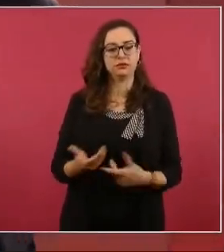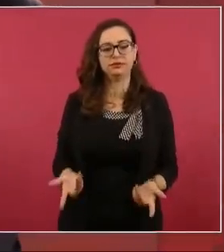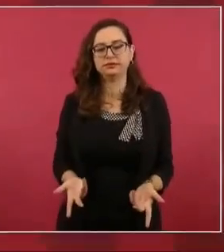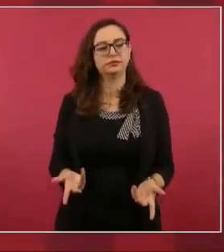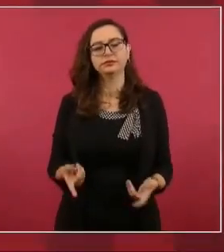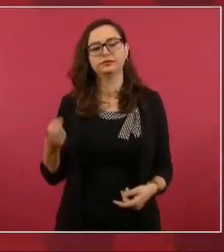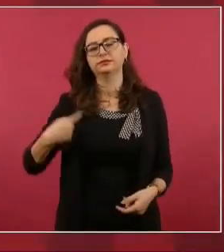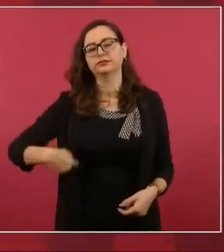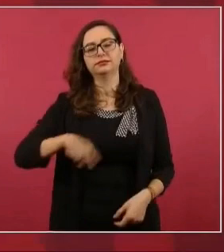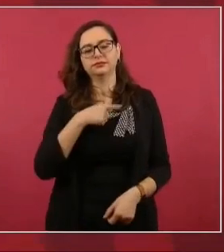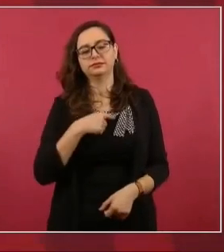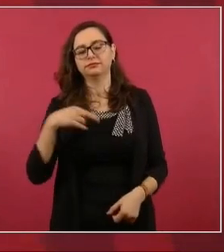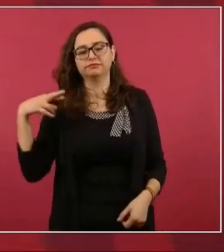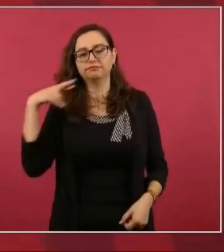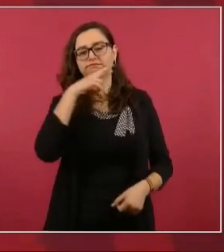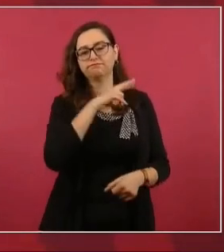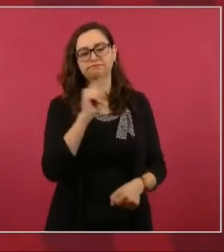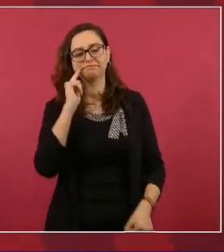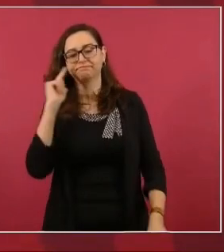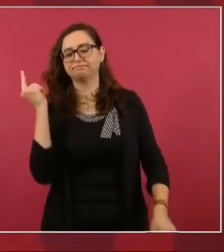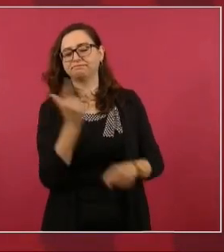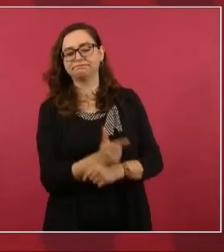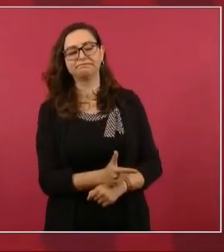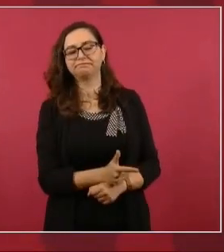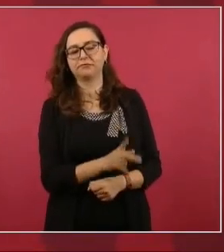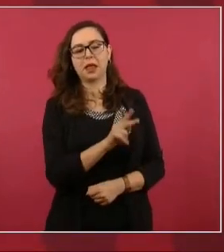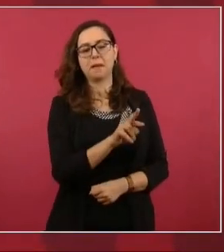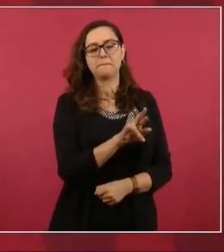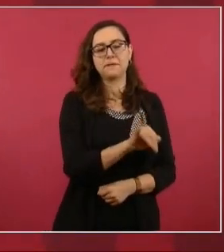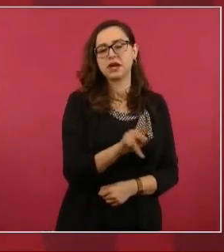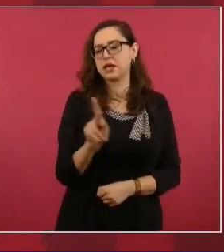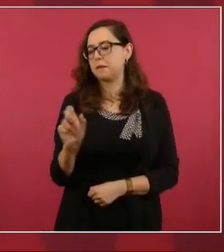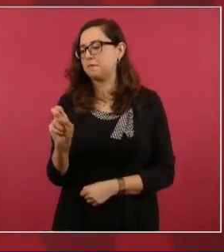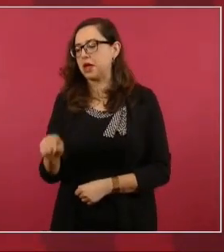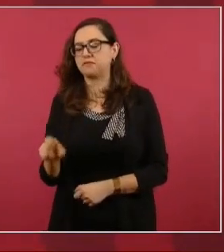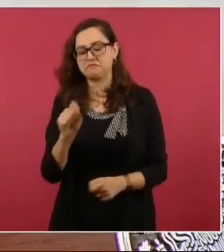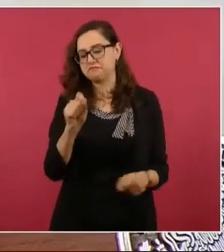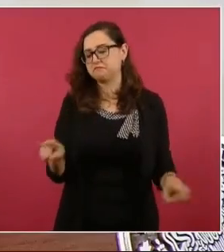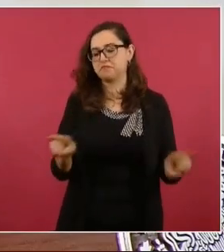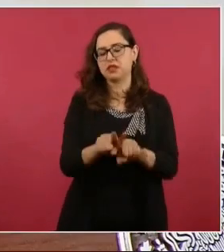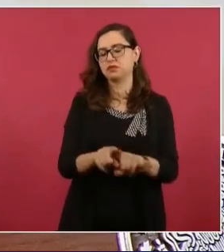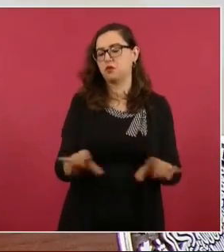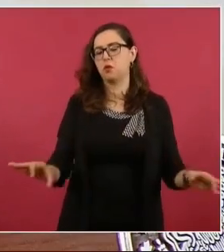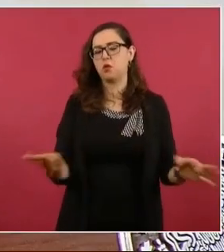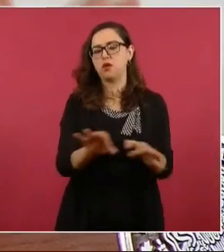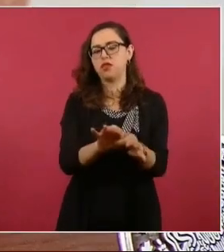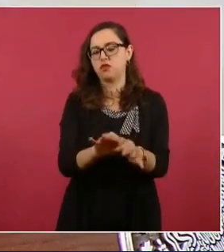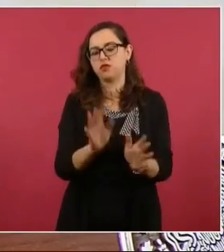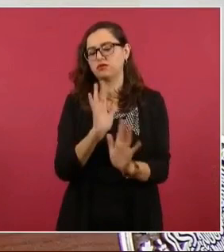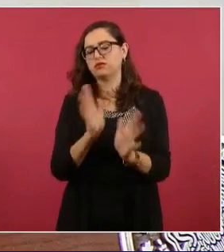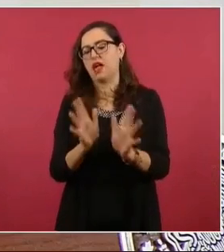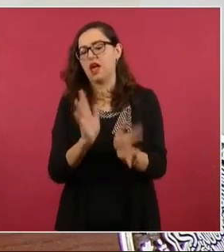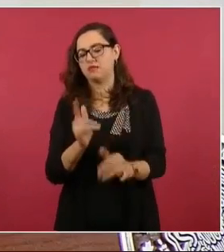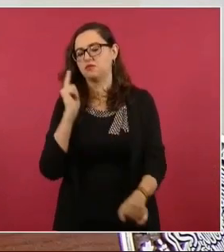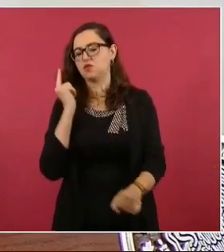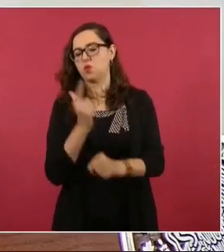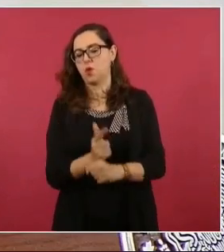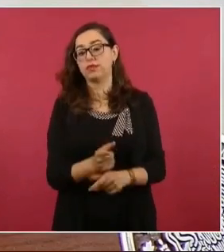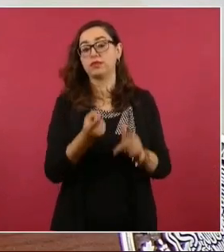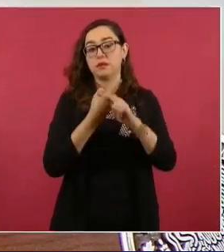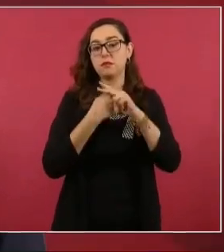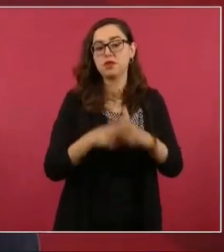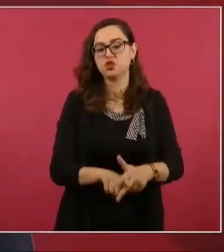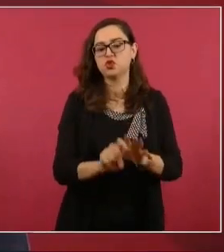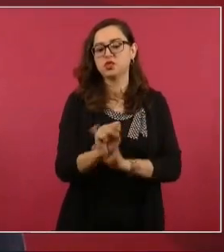principio decíamos de que la única diferencia que había entre el PRI y el PAN a partir de Salinas